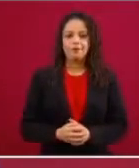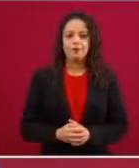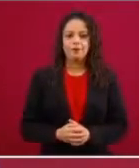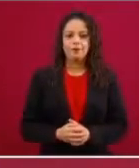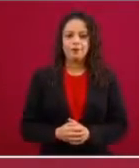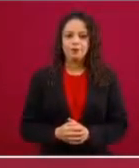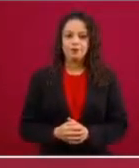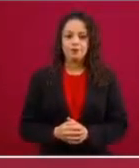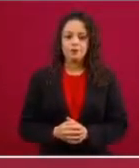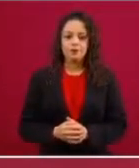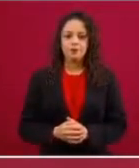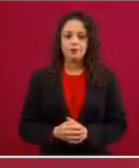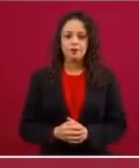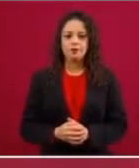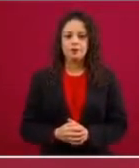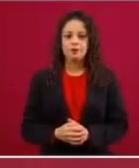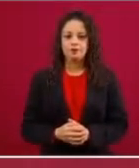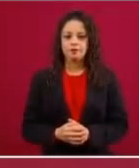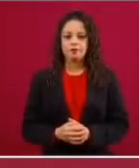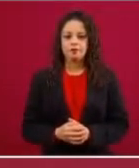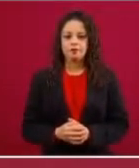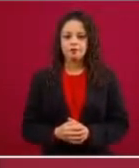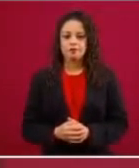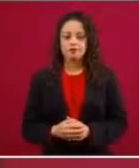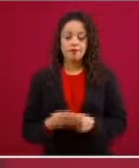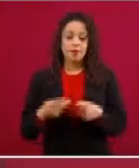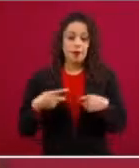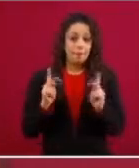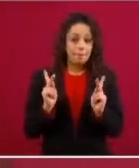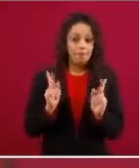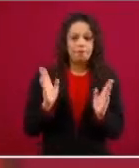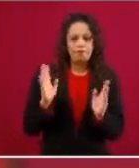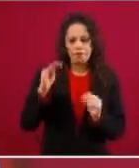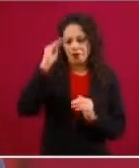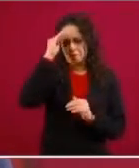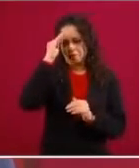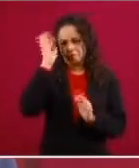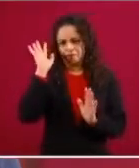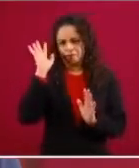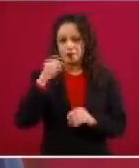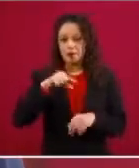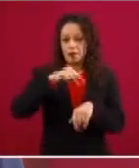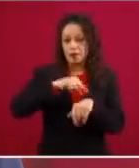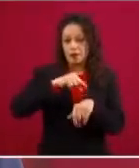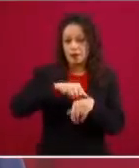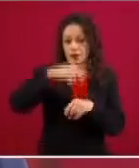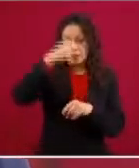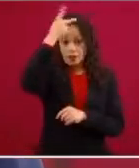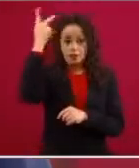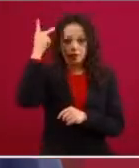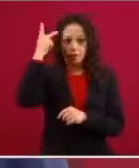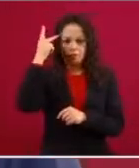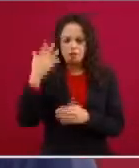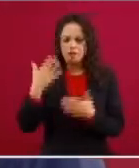los médicos y las enfermeras que estén sanos